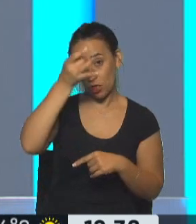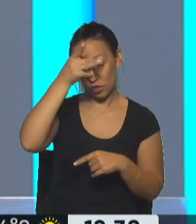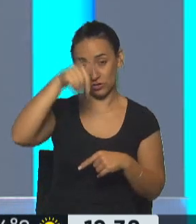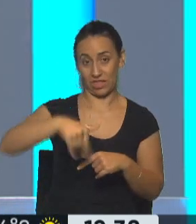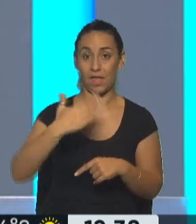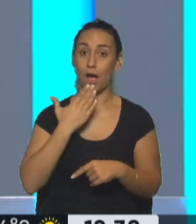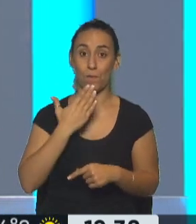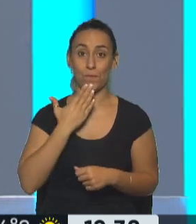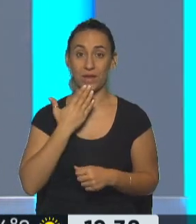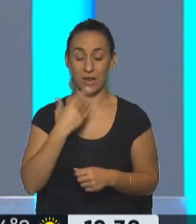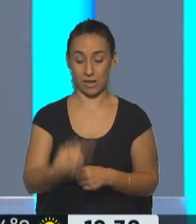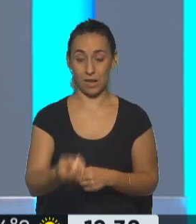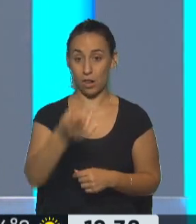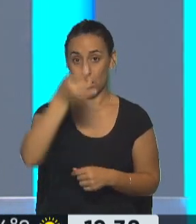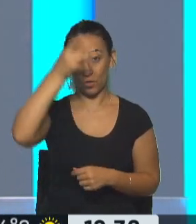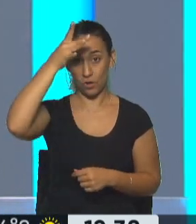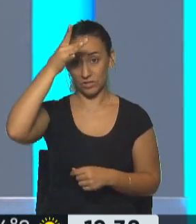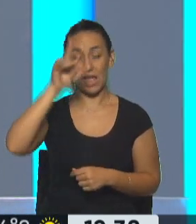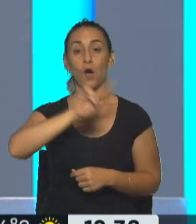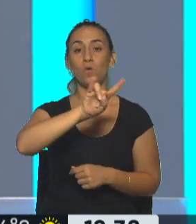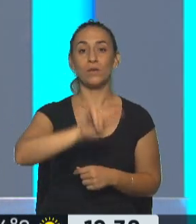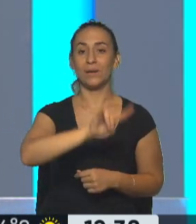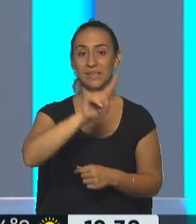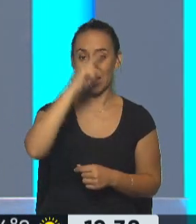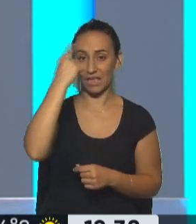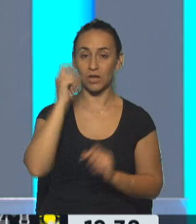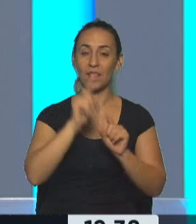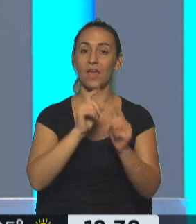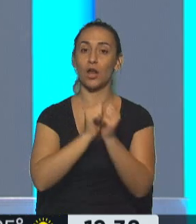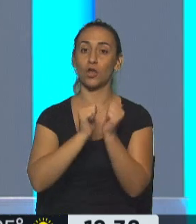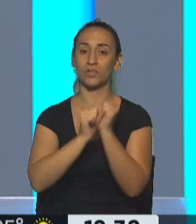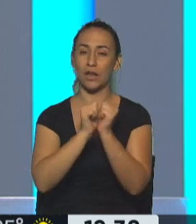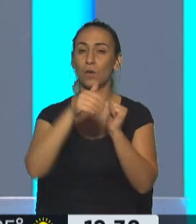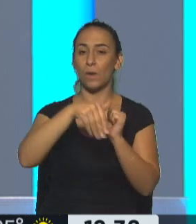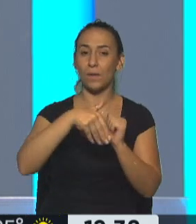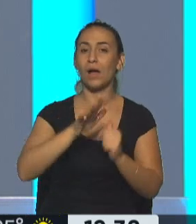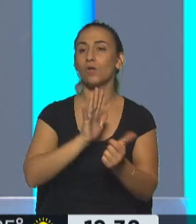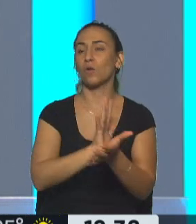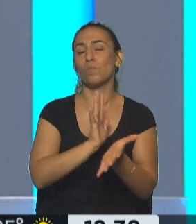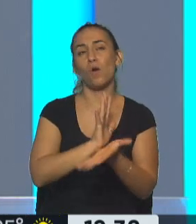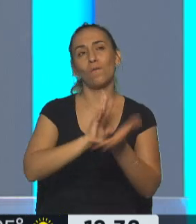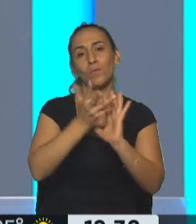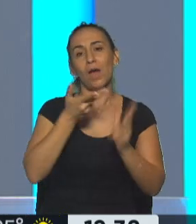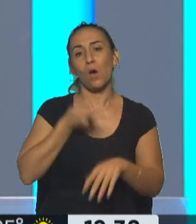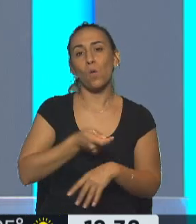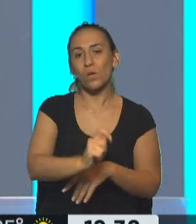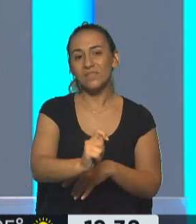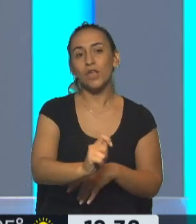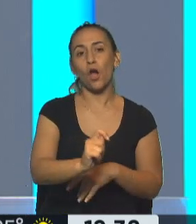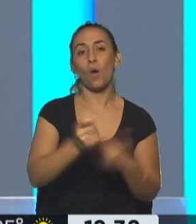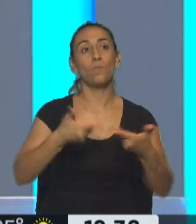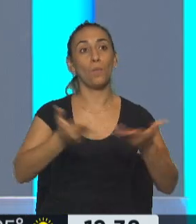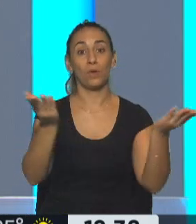12 de abril en la Universidad Nacional de Rosario van a llevar a cabo lo que llaman un juicio ético y popular justamente para